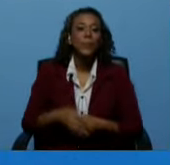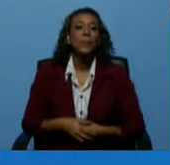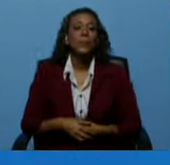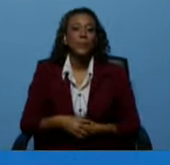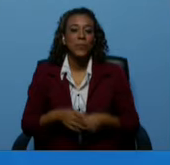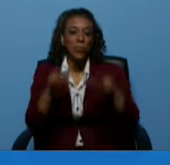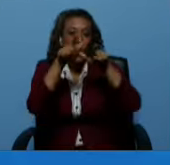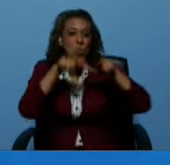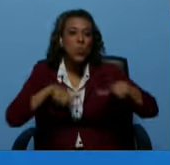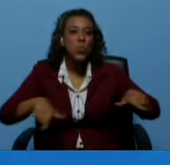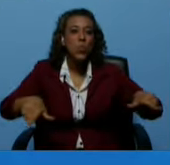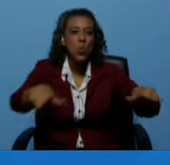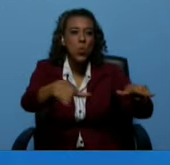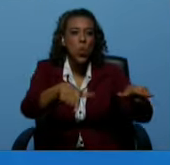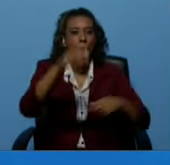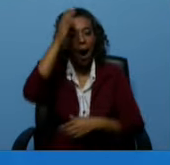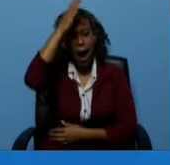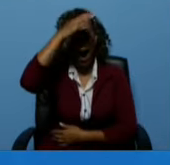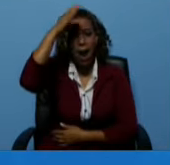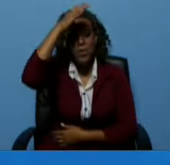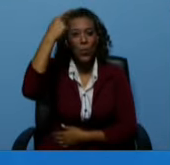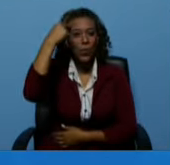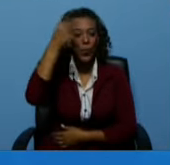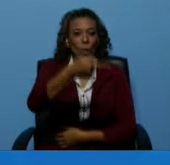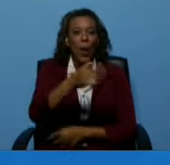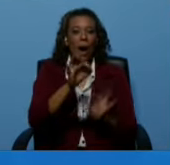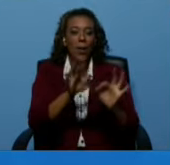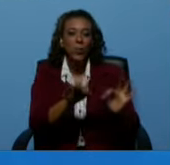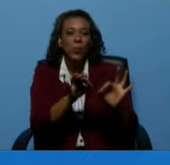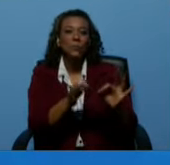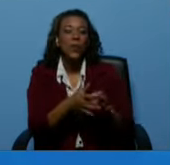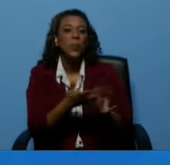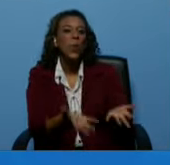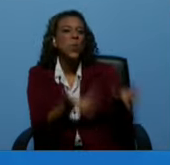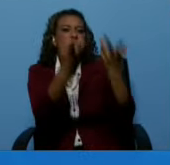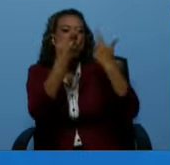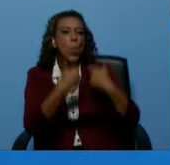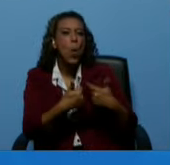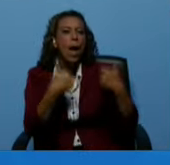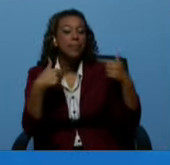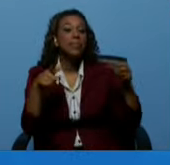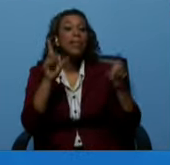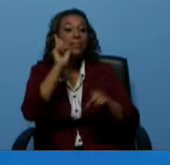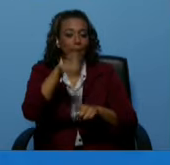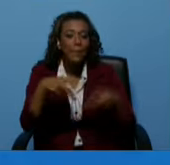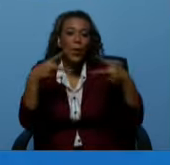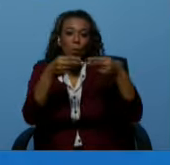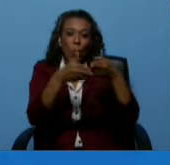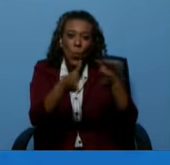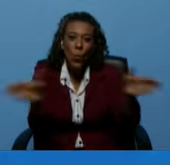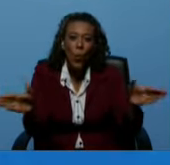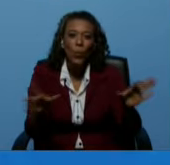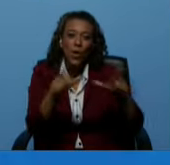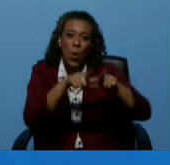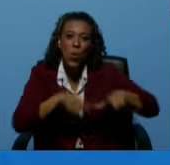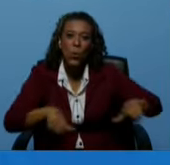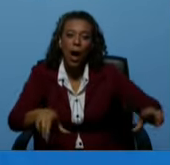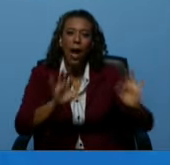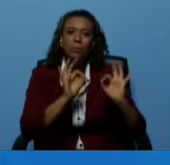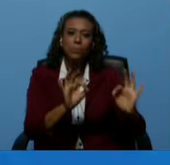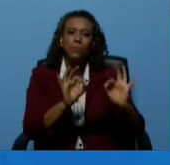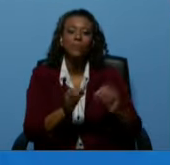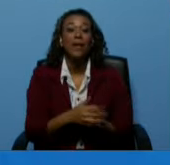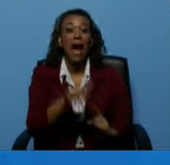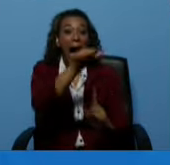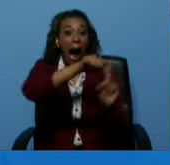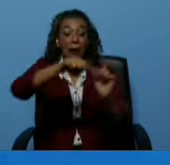almiranta Carmen Teresa Meléndez Rivas, para que proceda a entregar esta obra hermosa, que es las